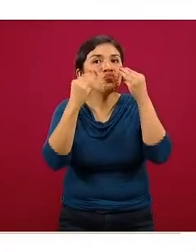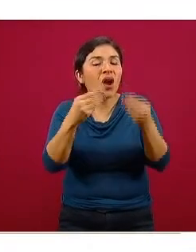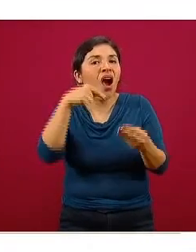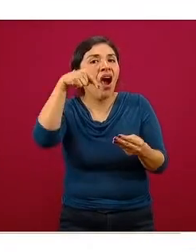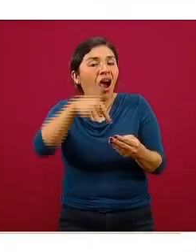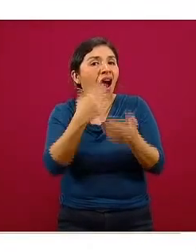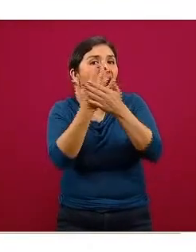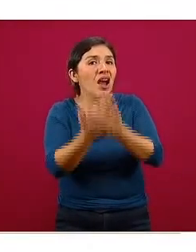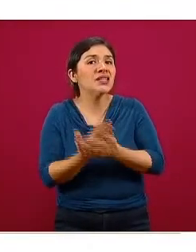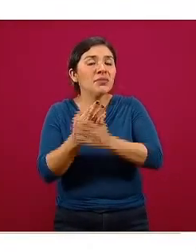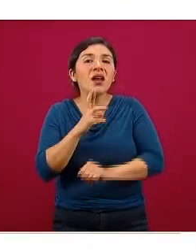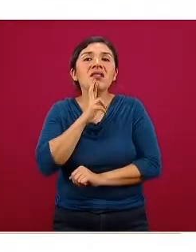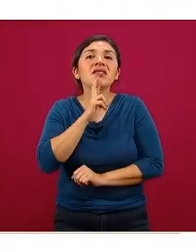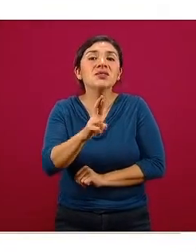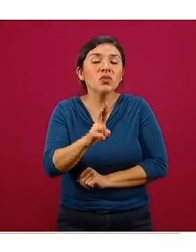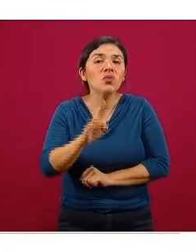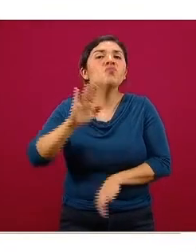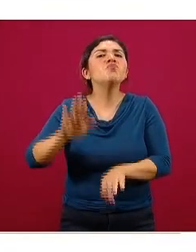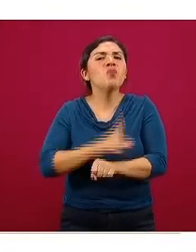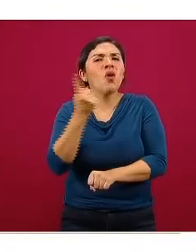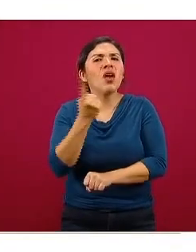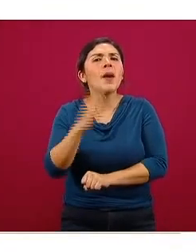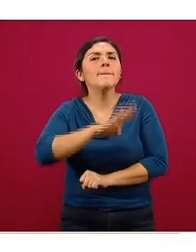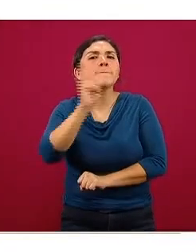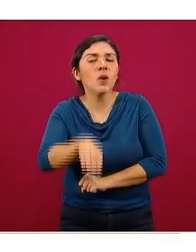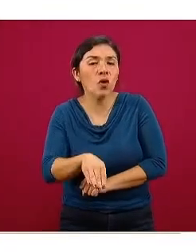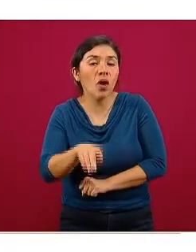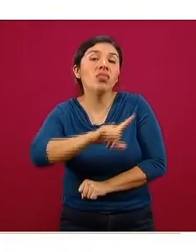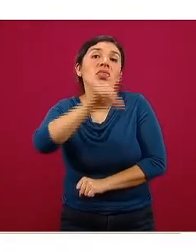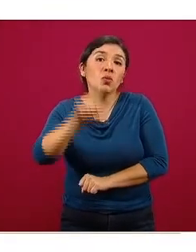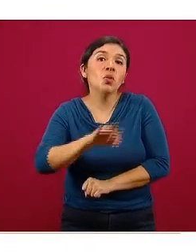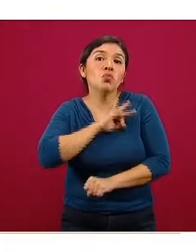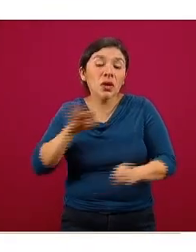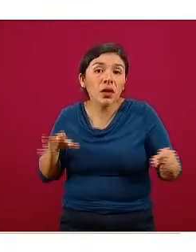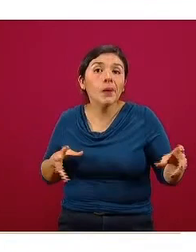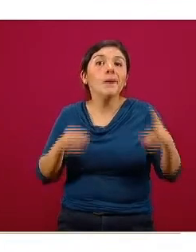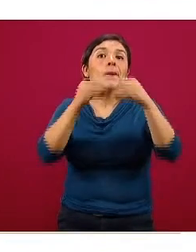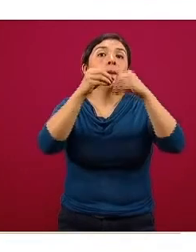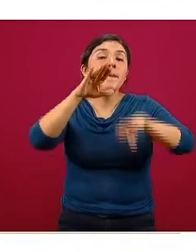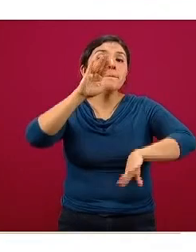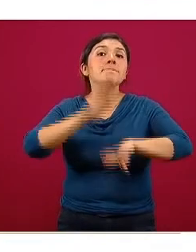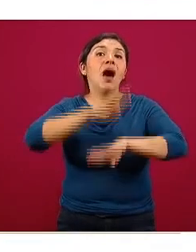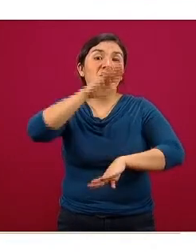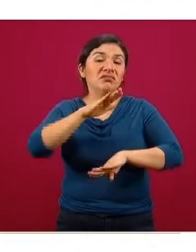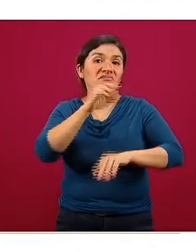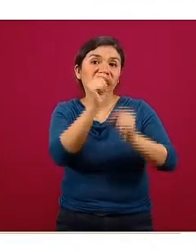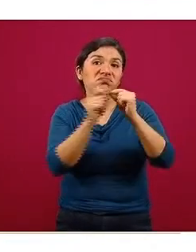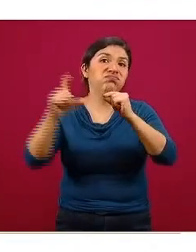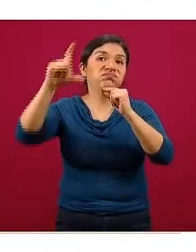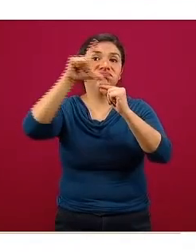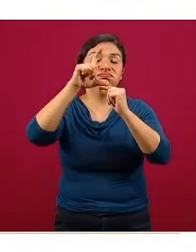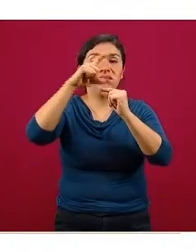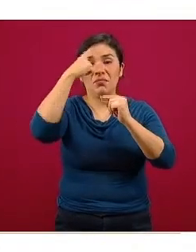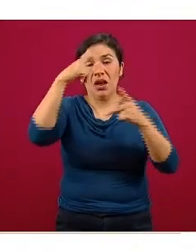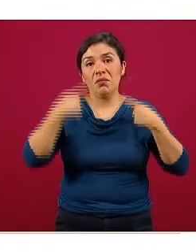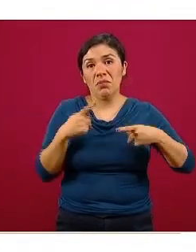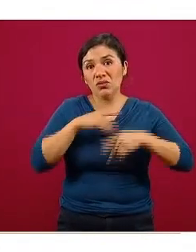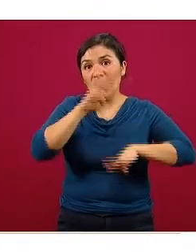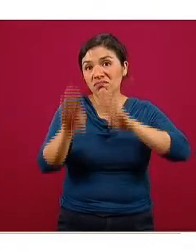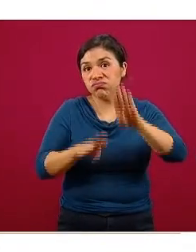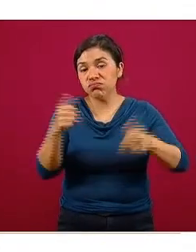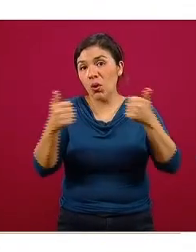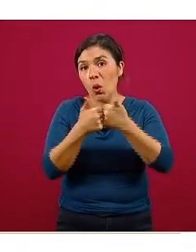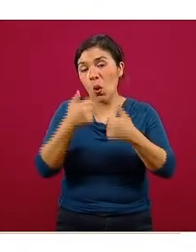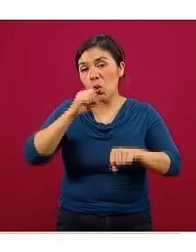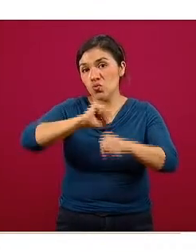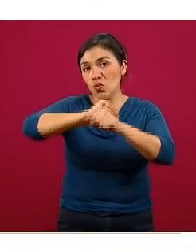estamos esperando un resultado de laboratorio y podrán contribuir a que se incremente la cantidad de